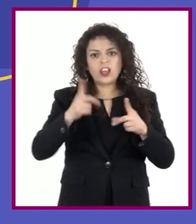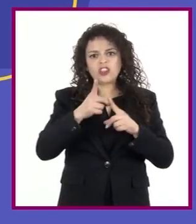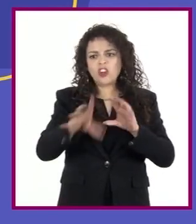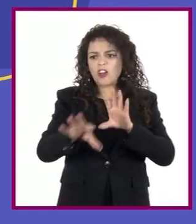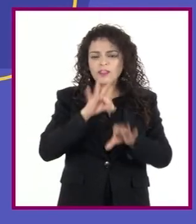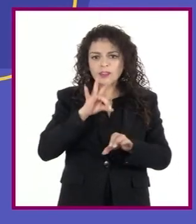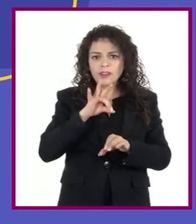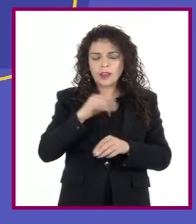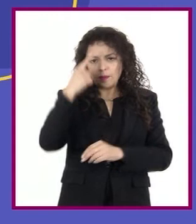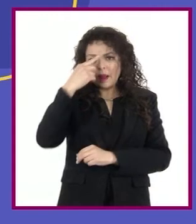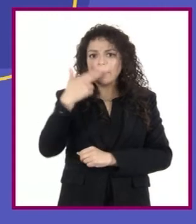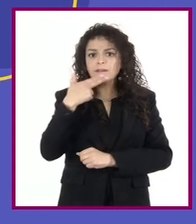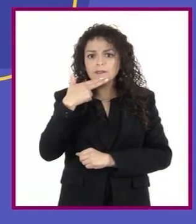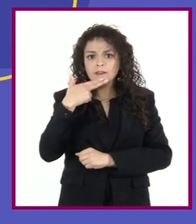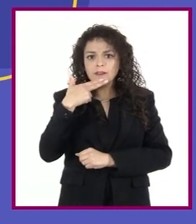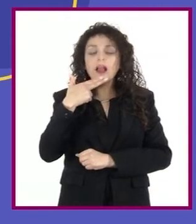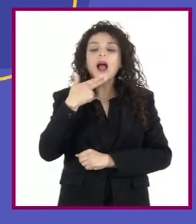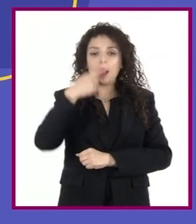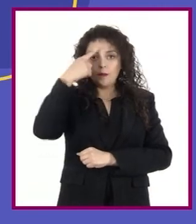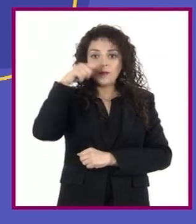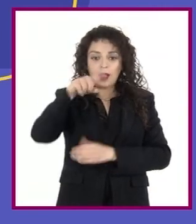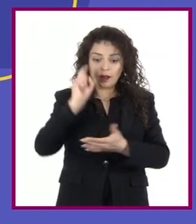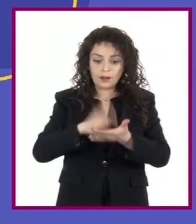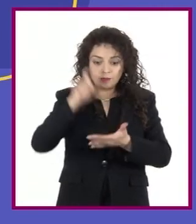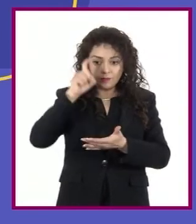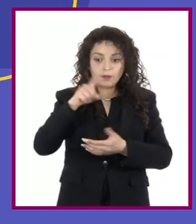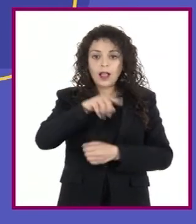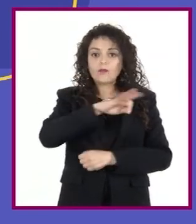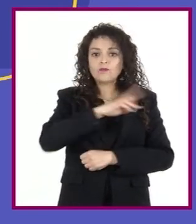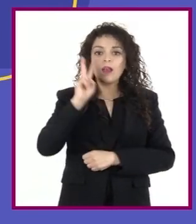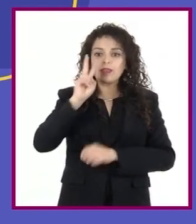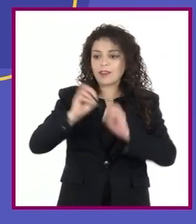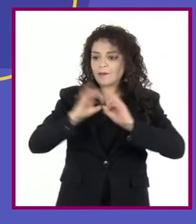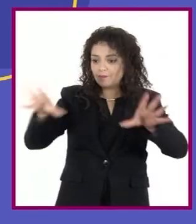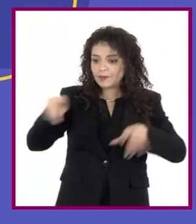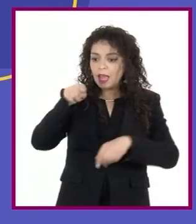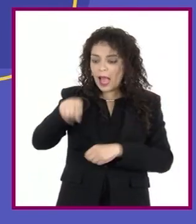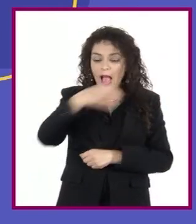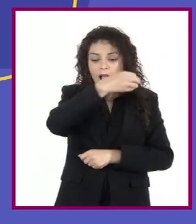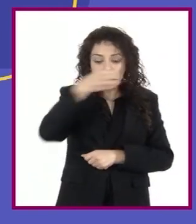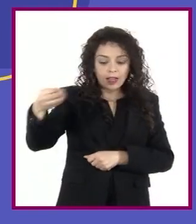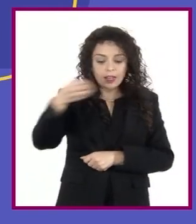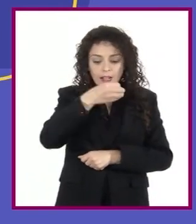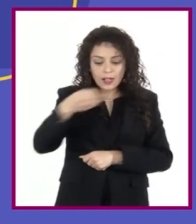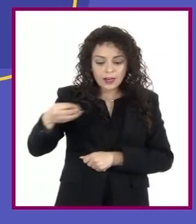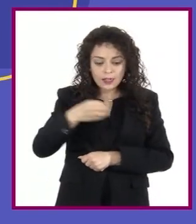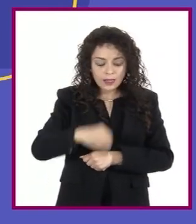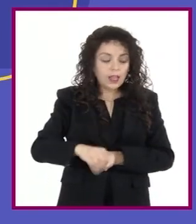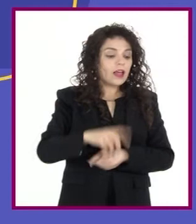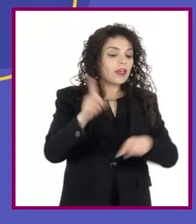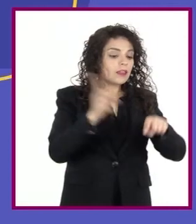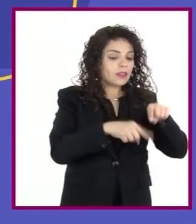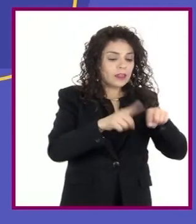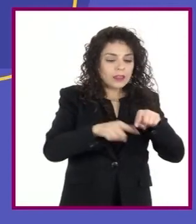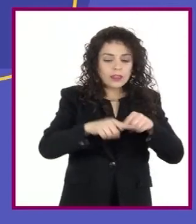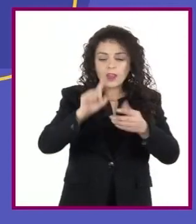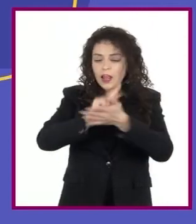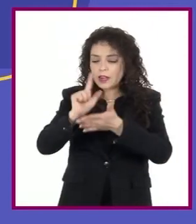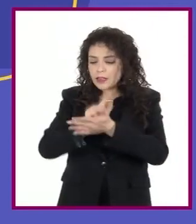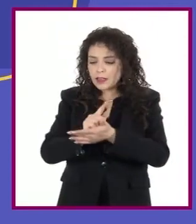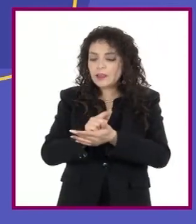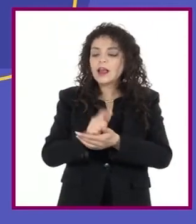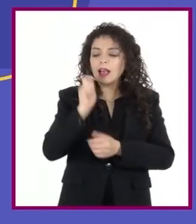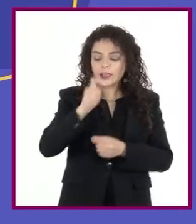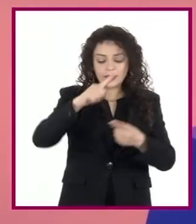función es remitirlas. Compilan, organizan, recogen y depuran a las fuentes primarias